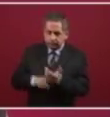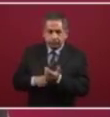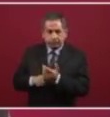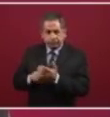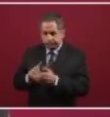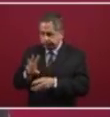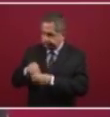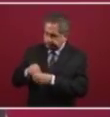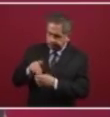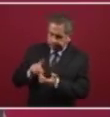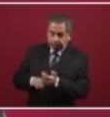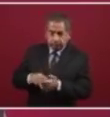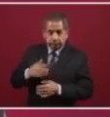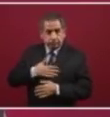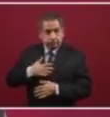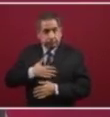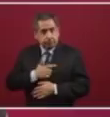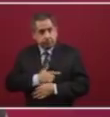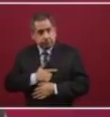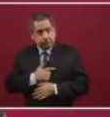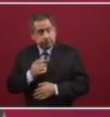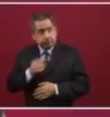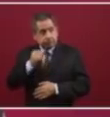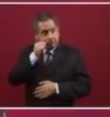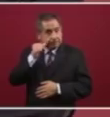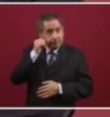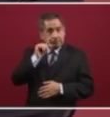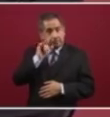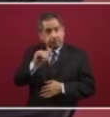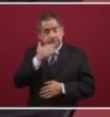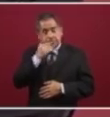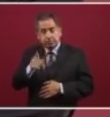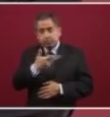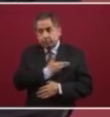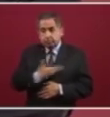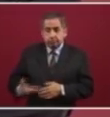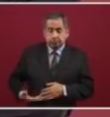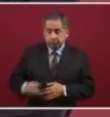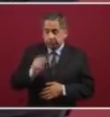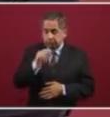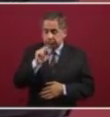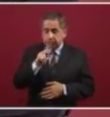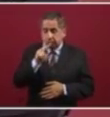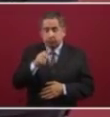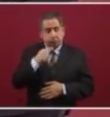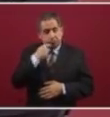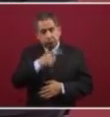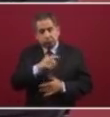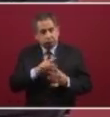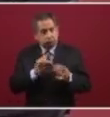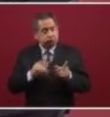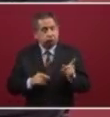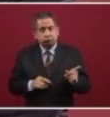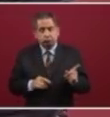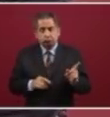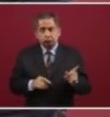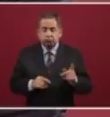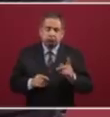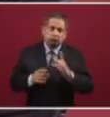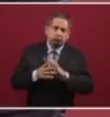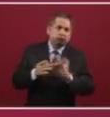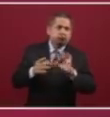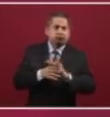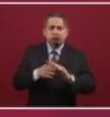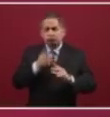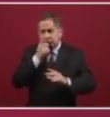invertir. A mí me dio mucho gusto que el día de ayer el presidente Donald Trump esté hablando de